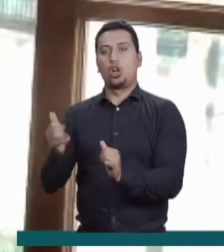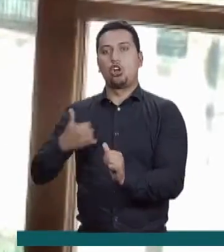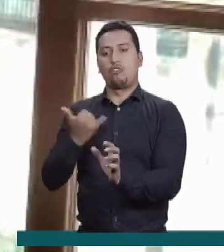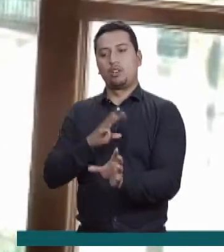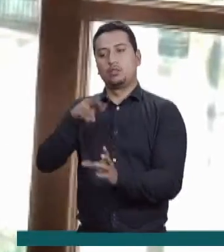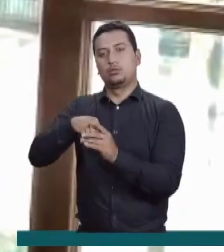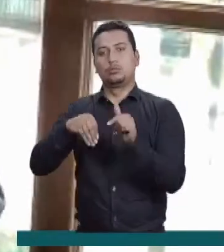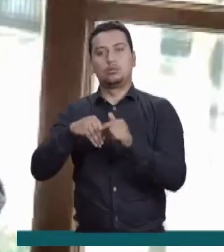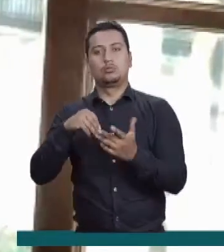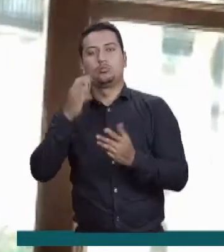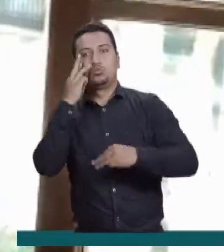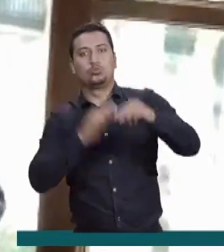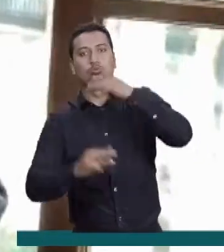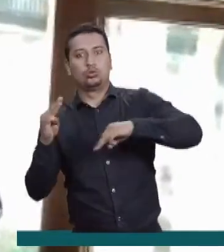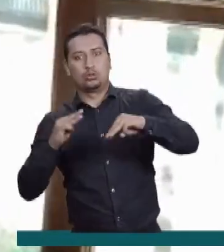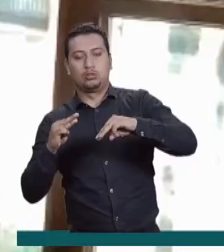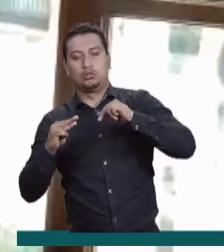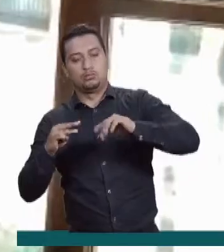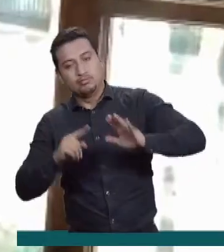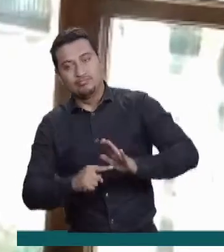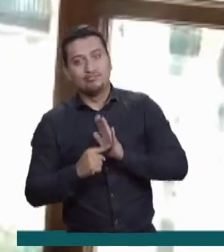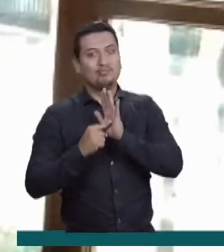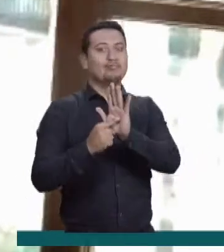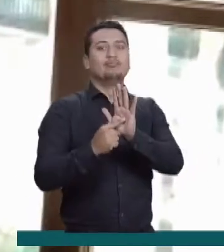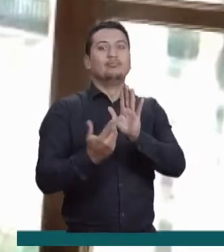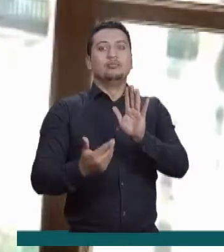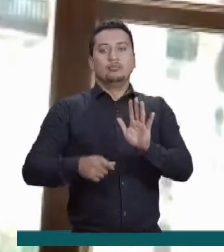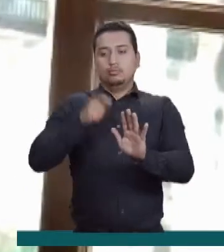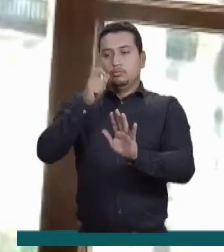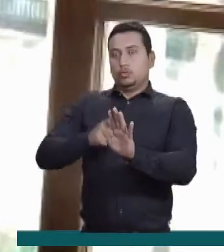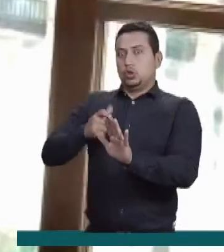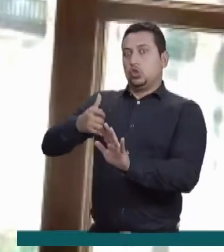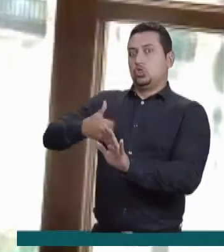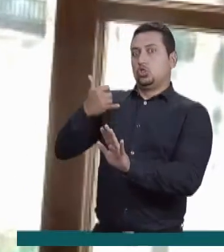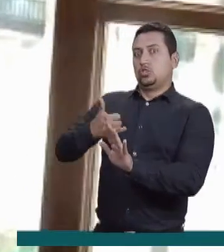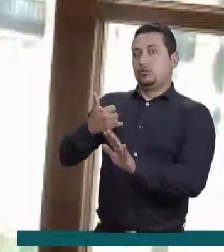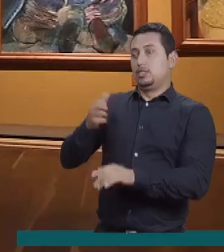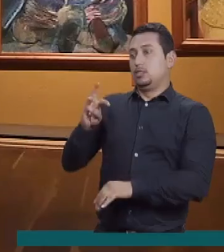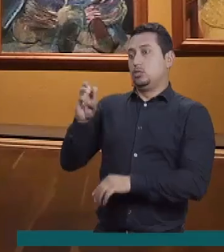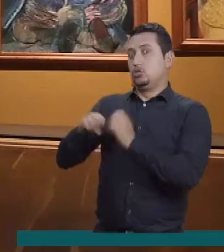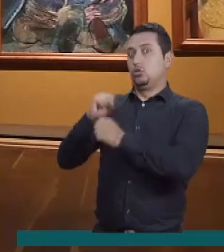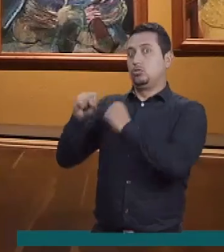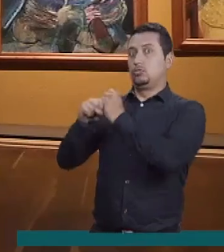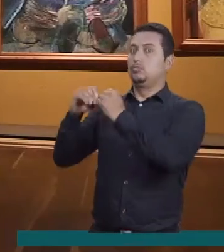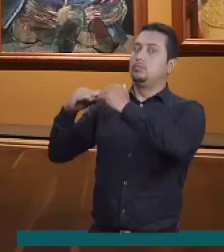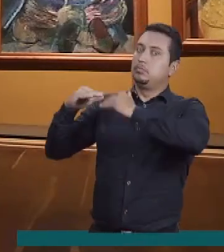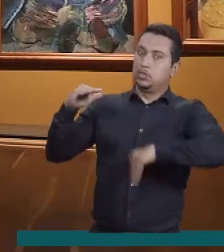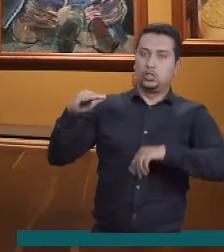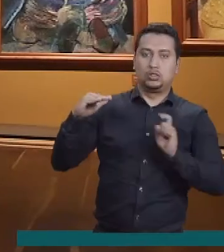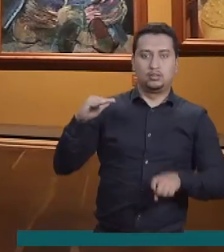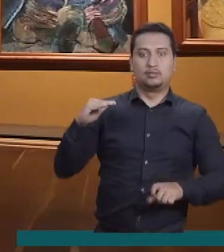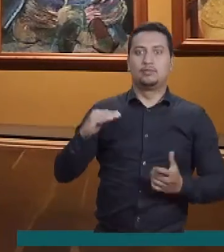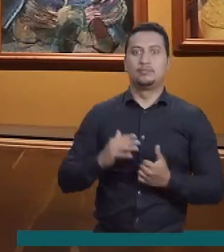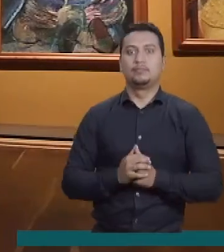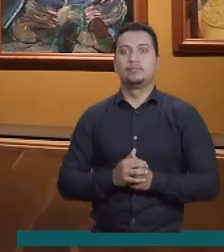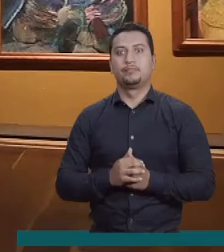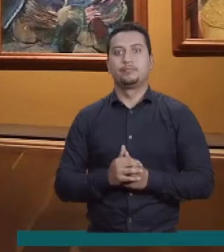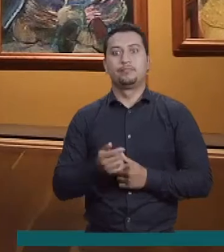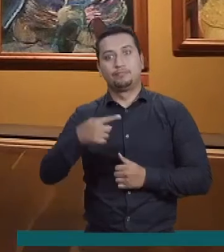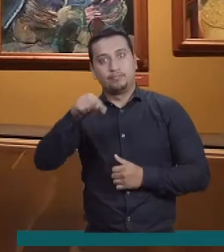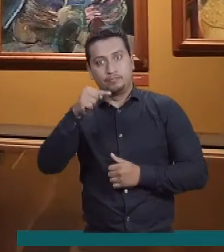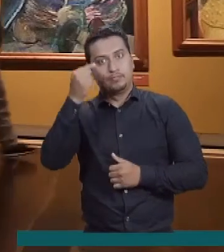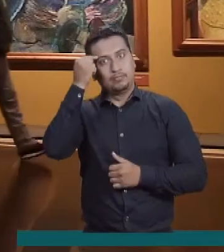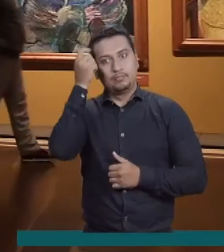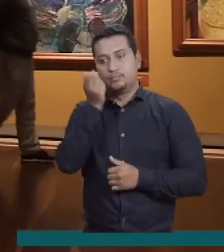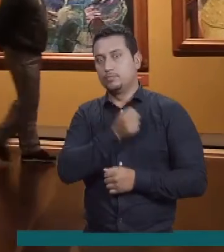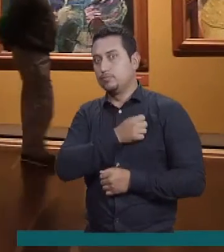una imagen diseñada, creada por un joven menor de 28 años. No te pierdas la oportunidad de conocer